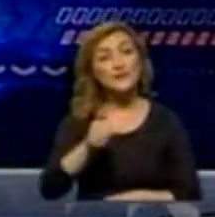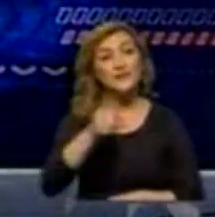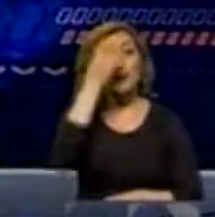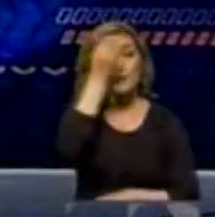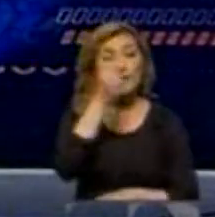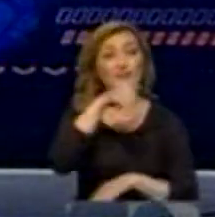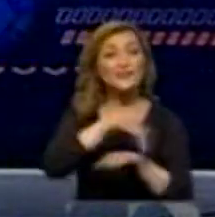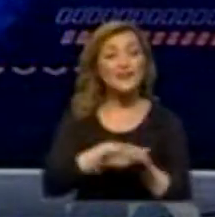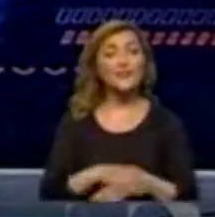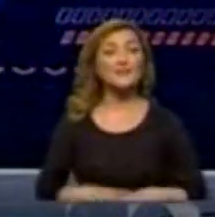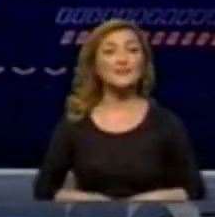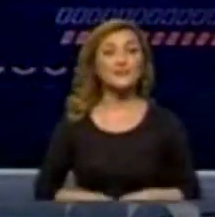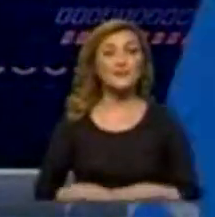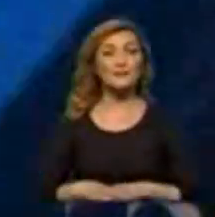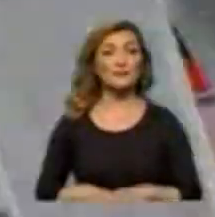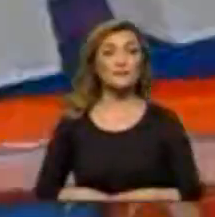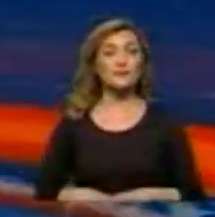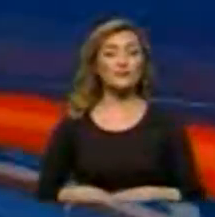tardes, tú sigues.